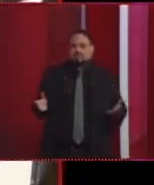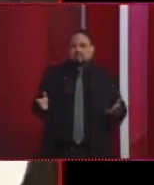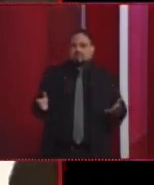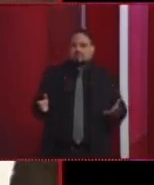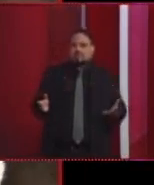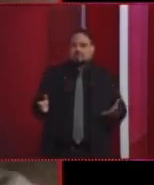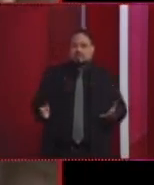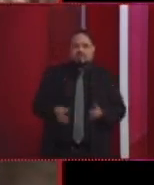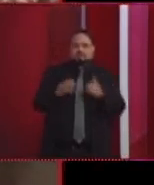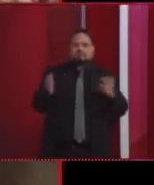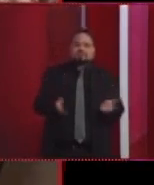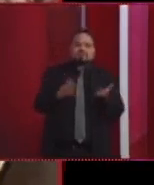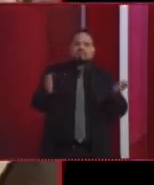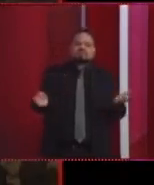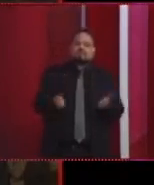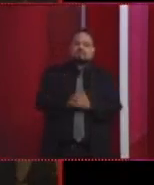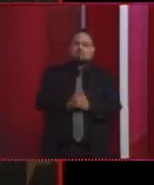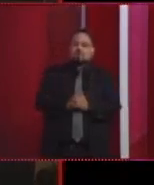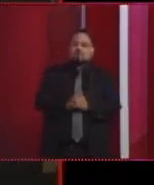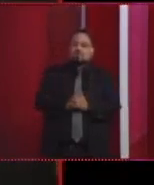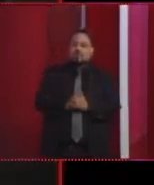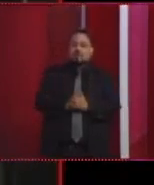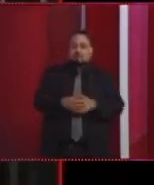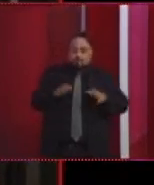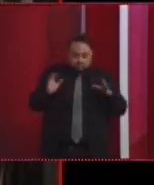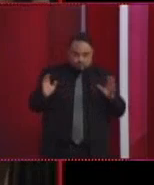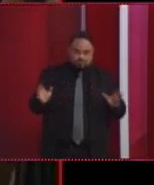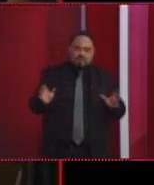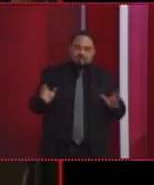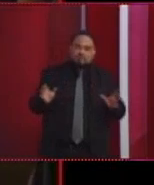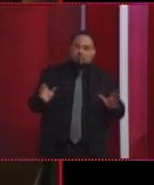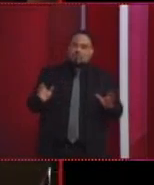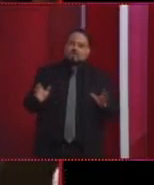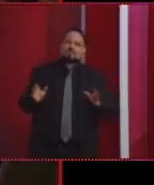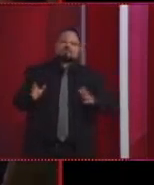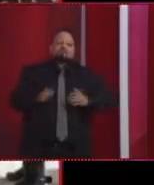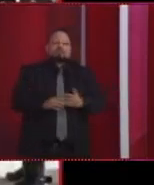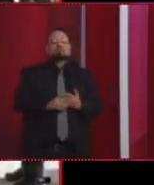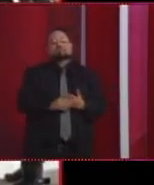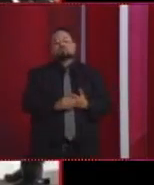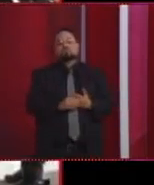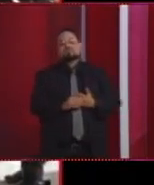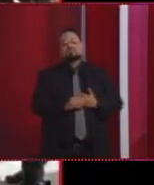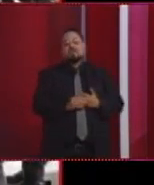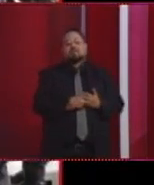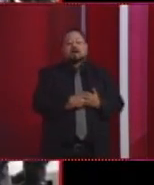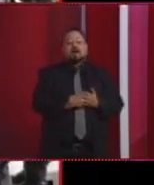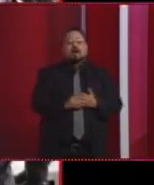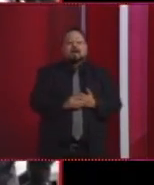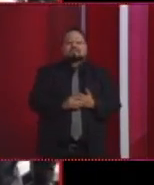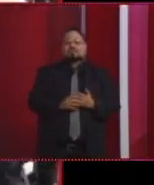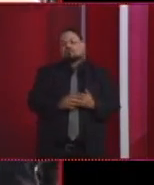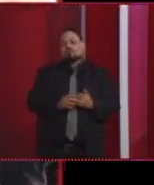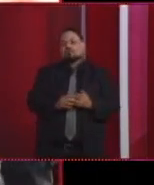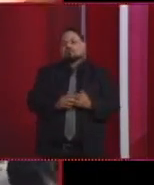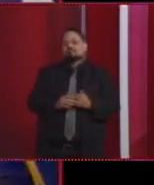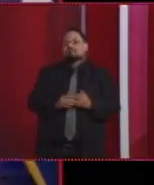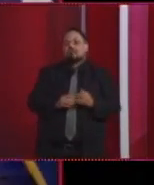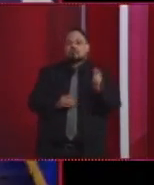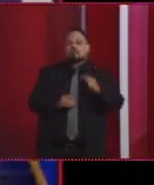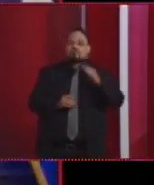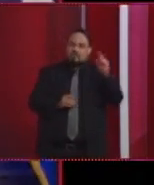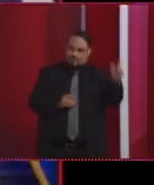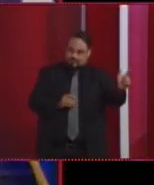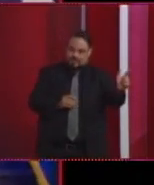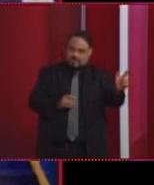el tema de las pandillas la respuesta tiene que ser igual de dura por supuesto que esta persecución que están haciendo ahora en allí